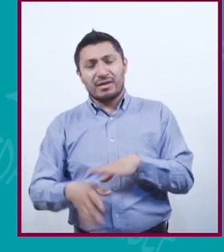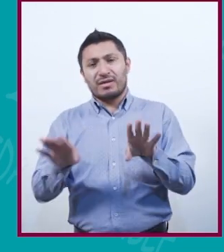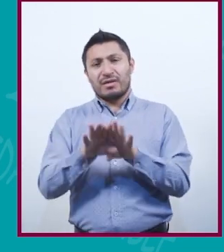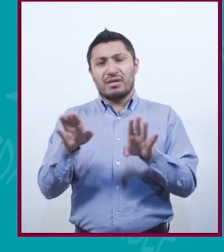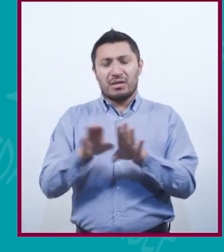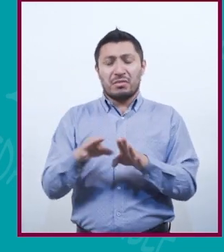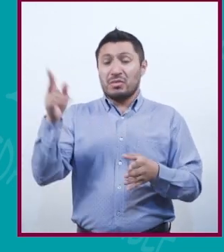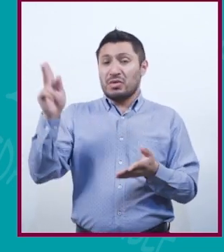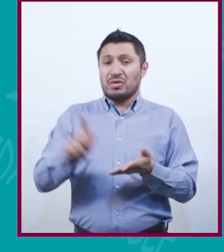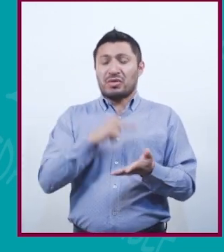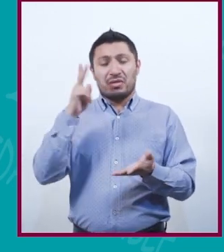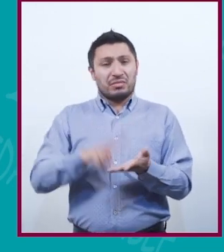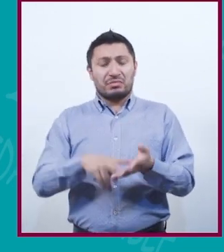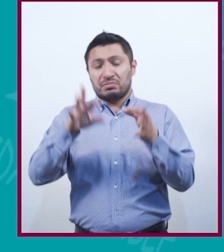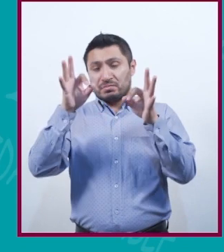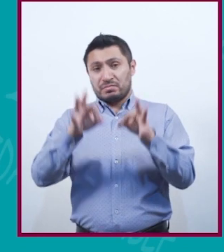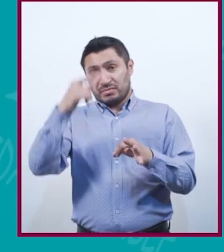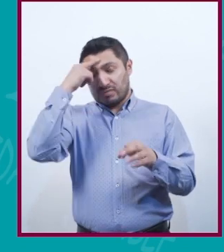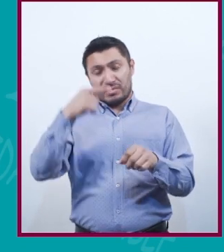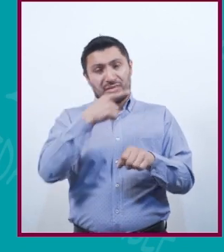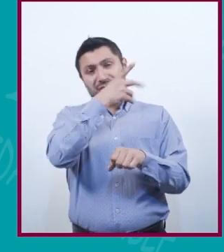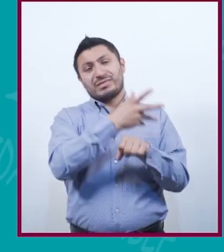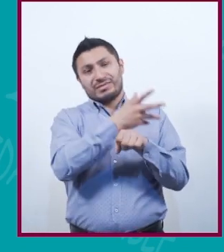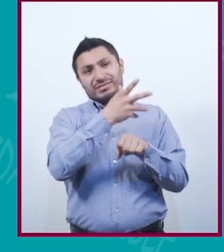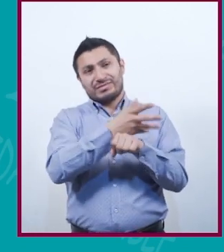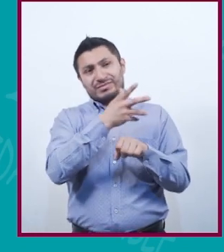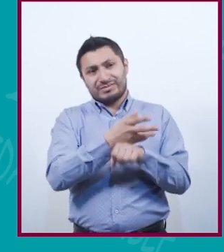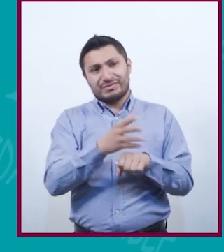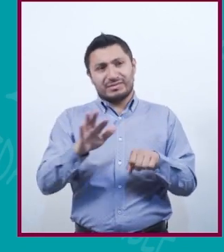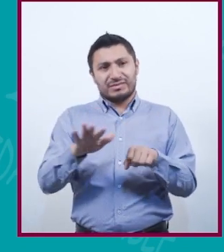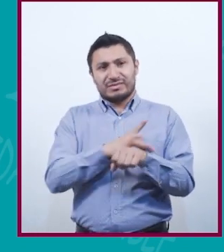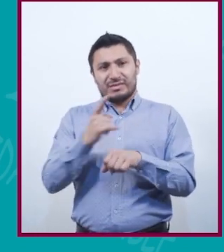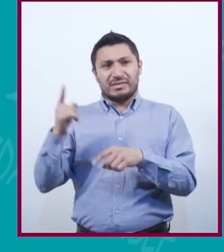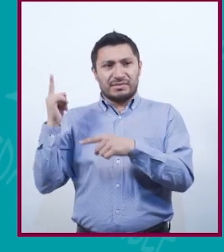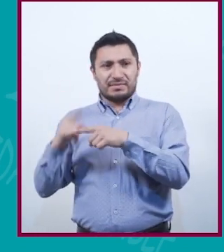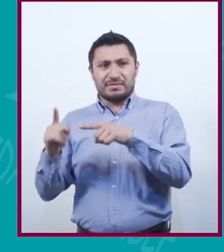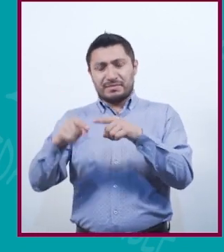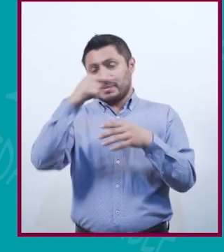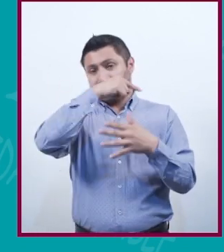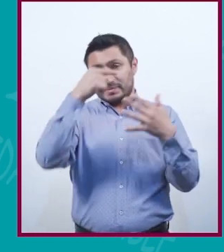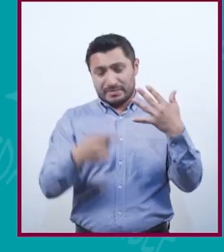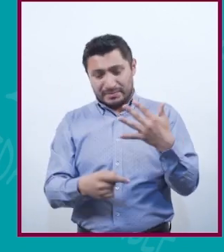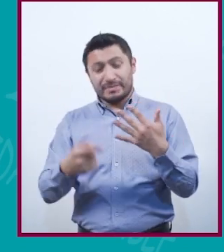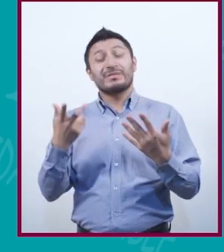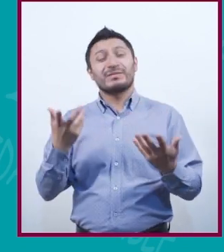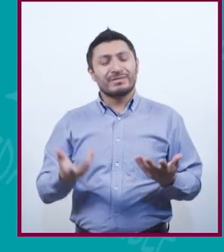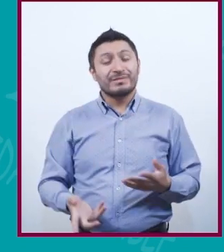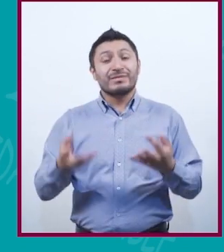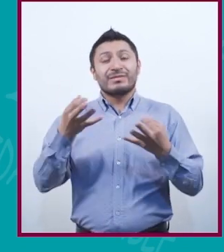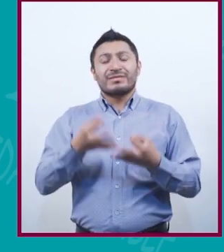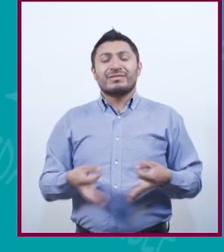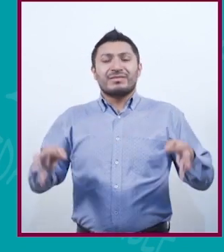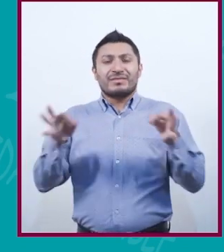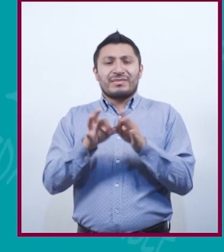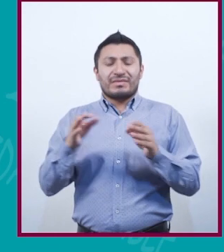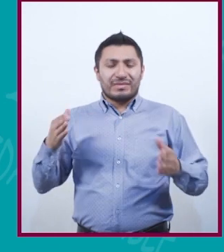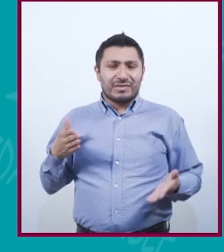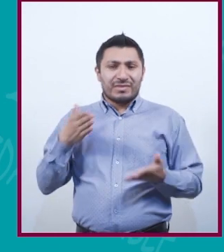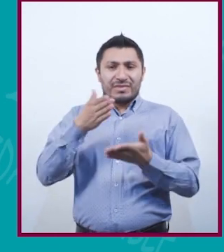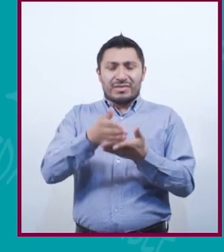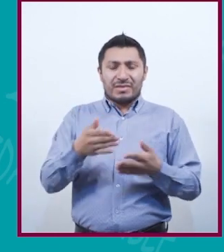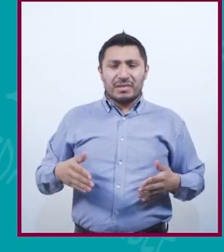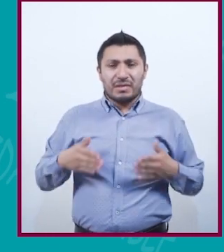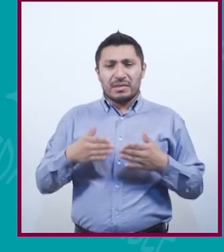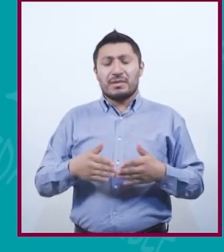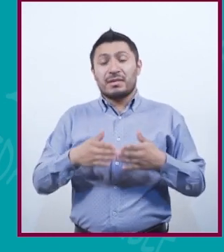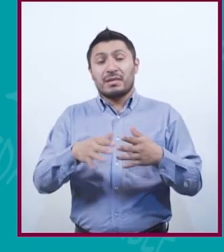volvió, adquirió un valor estratégico para Estados Unidos por varias razones, entre ellas la importancia de